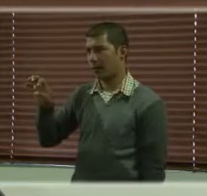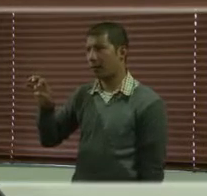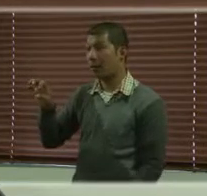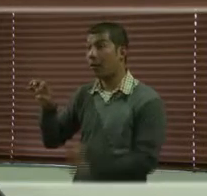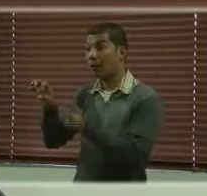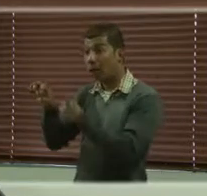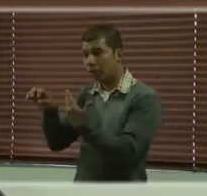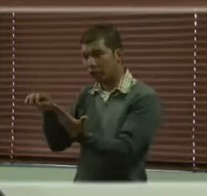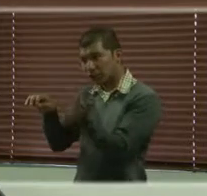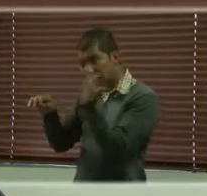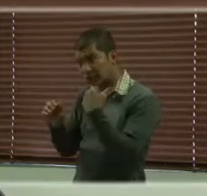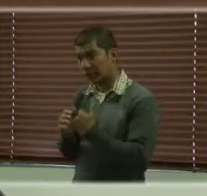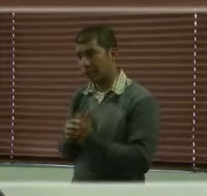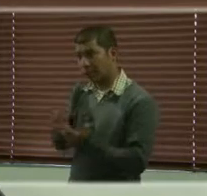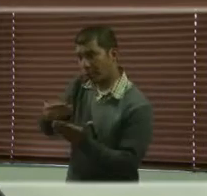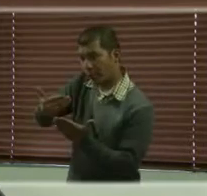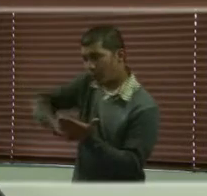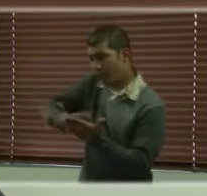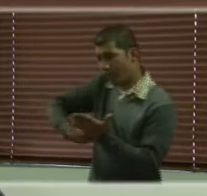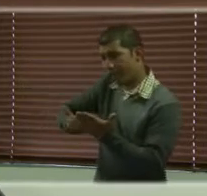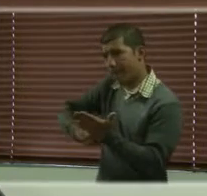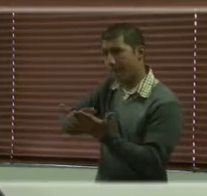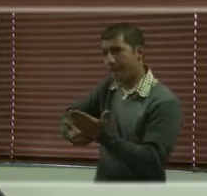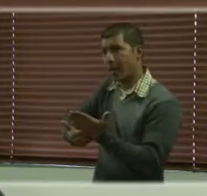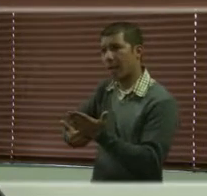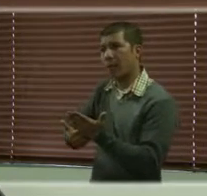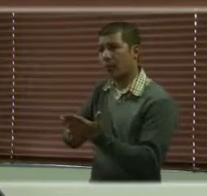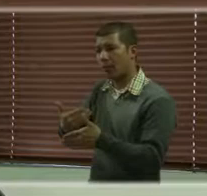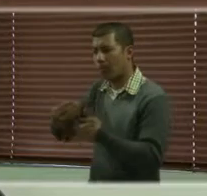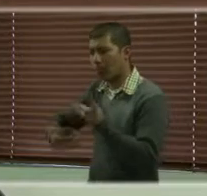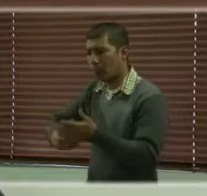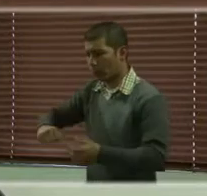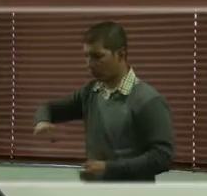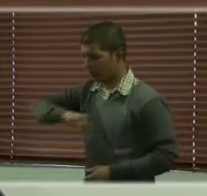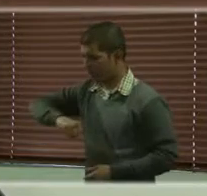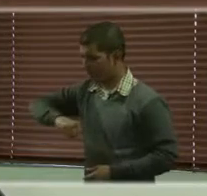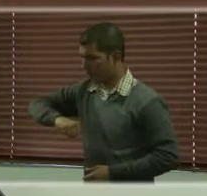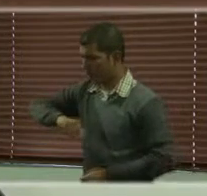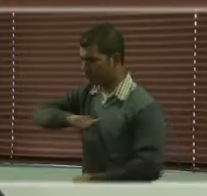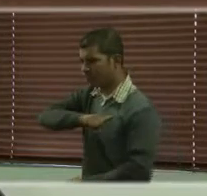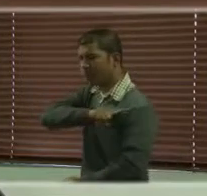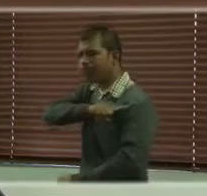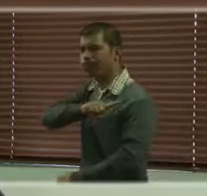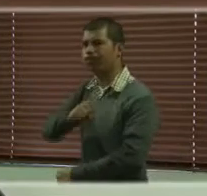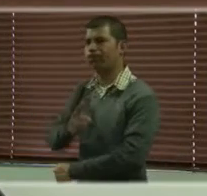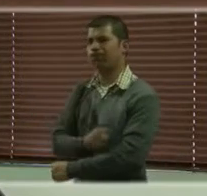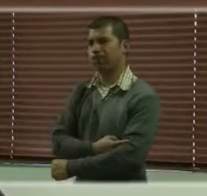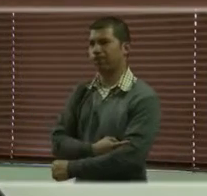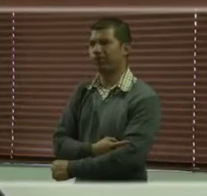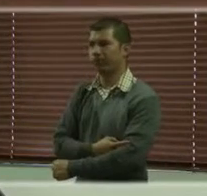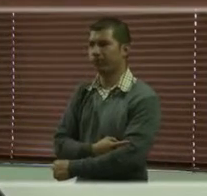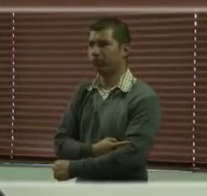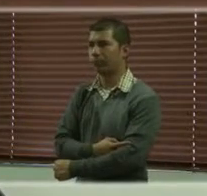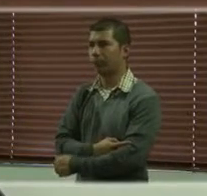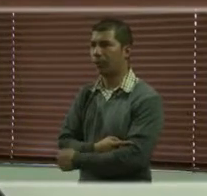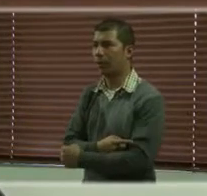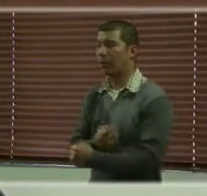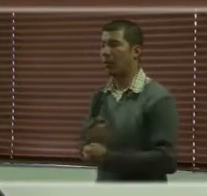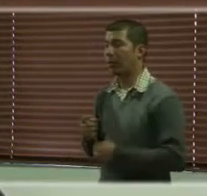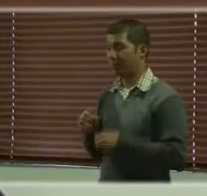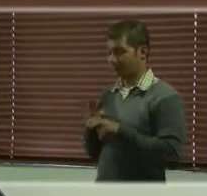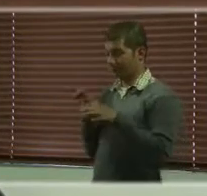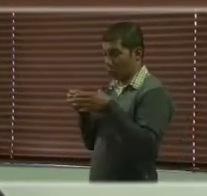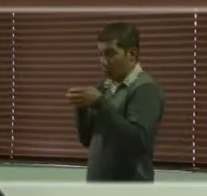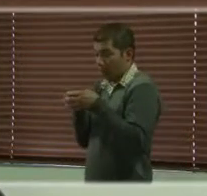es una documentación que además va fortaleciendo los derechos el comité ha ido en sus 19 exámenes